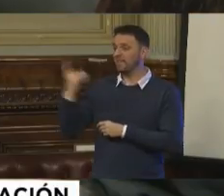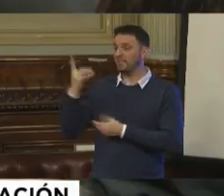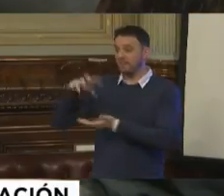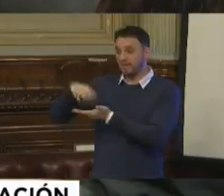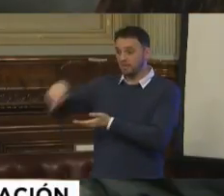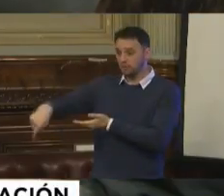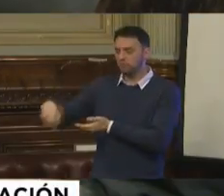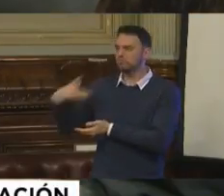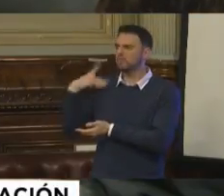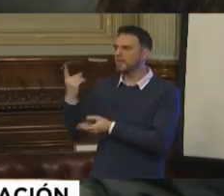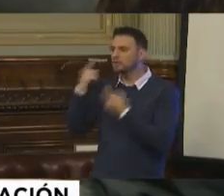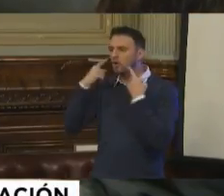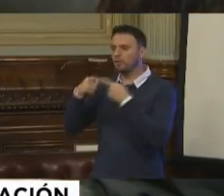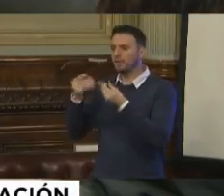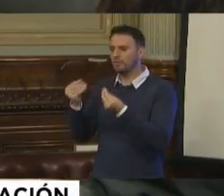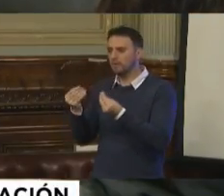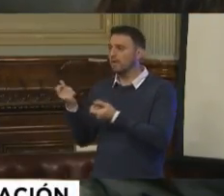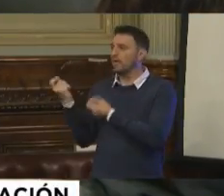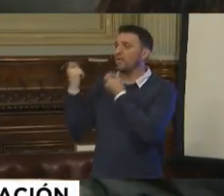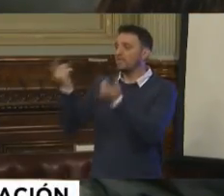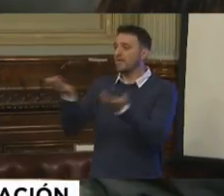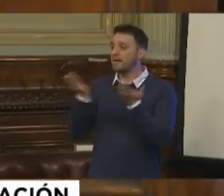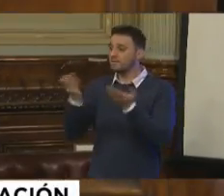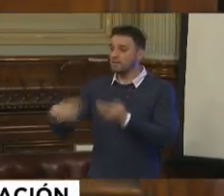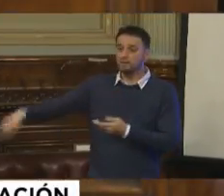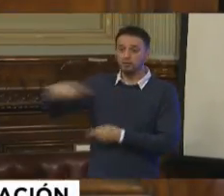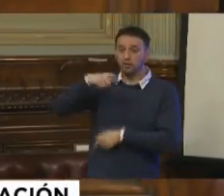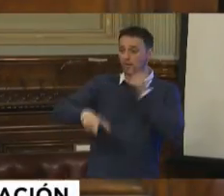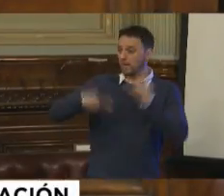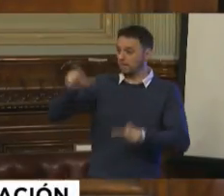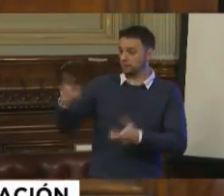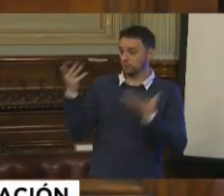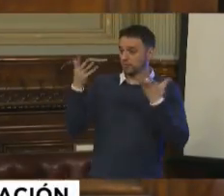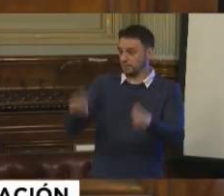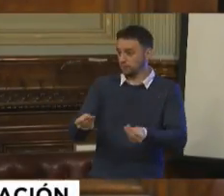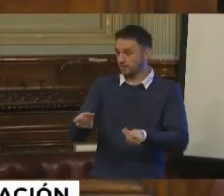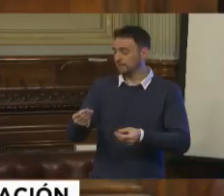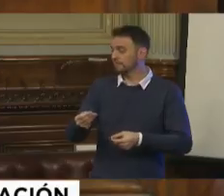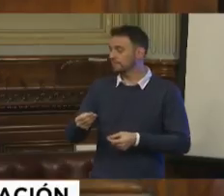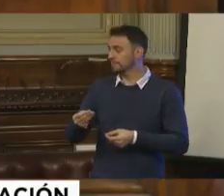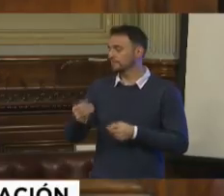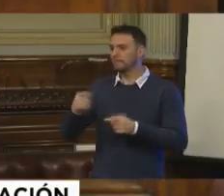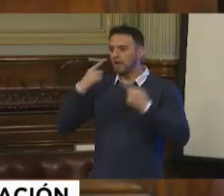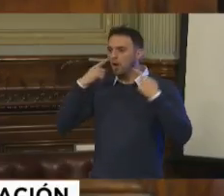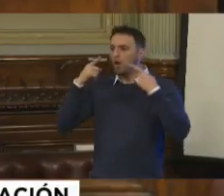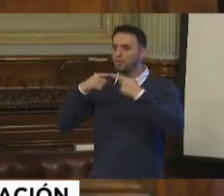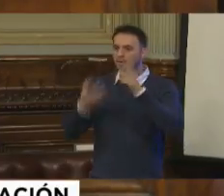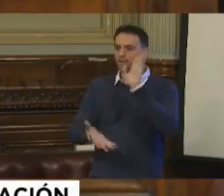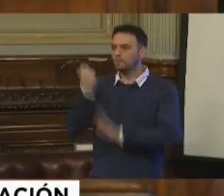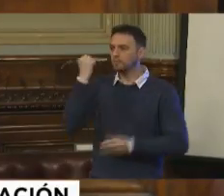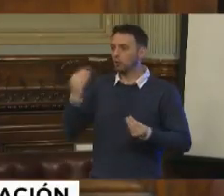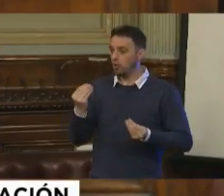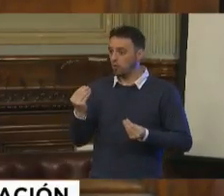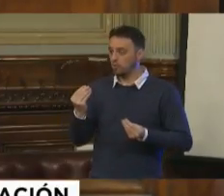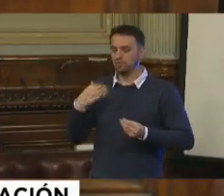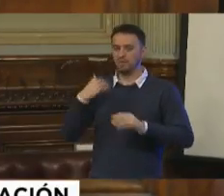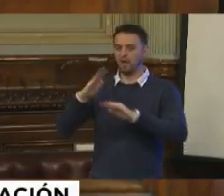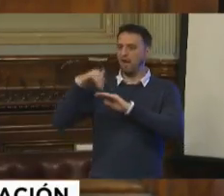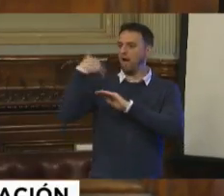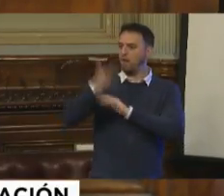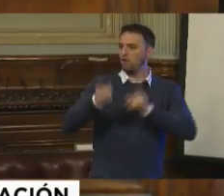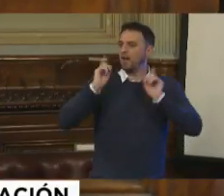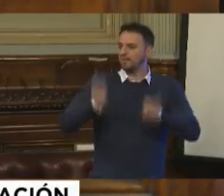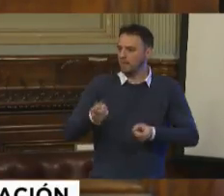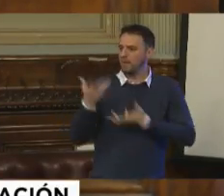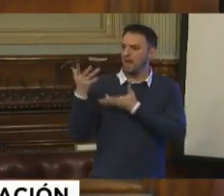dirección es una dirección que tiene estar al servicio del alma salió del senado y para cumplir los objetivos se hace hacia fuera